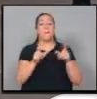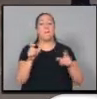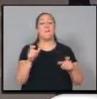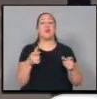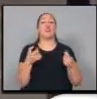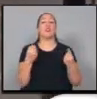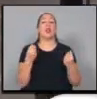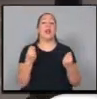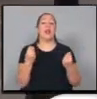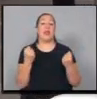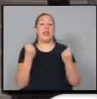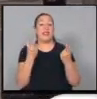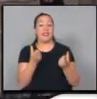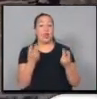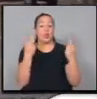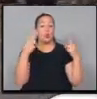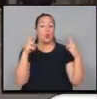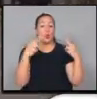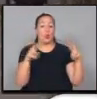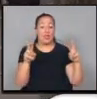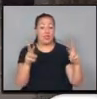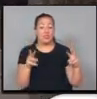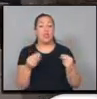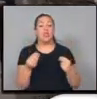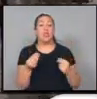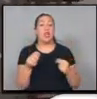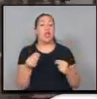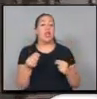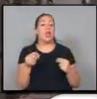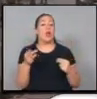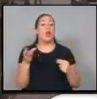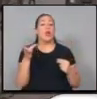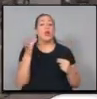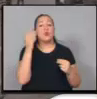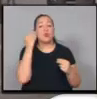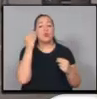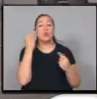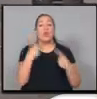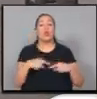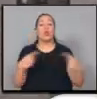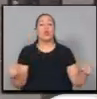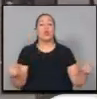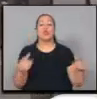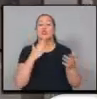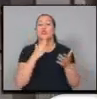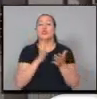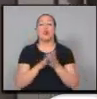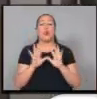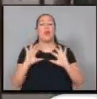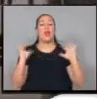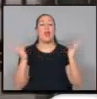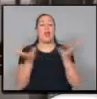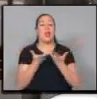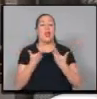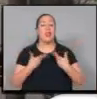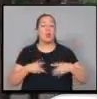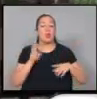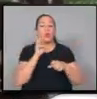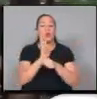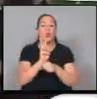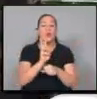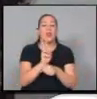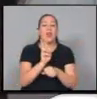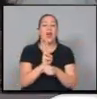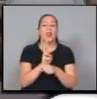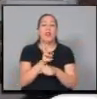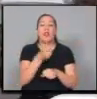a los turistas la posibilidad de escuchar cosas que tengan que ver con el medio ambiente y específicamente con el cuidado y preservación